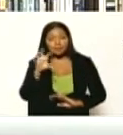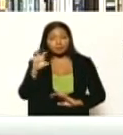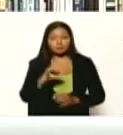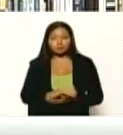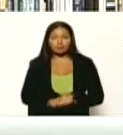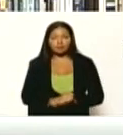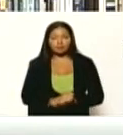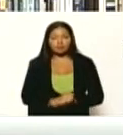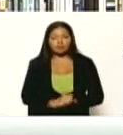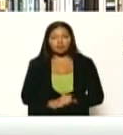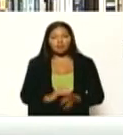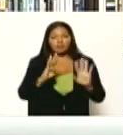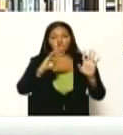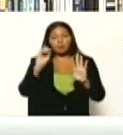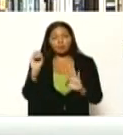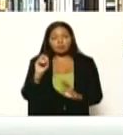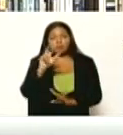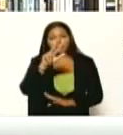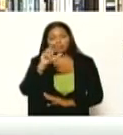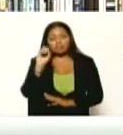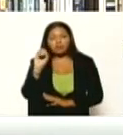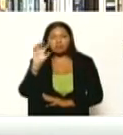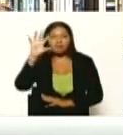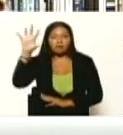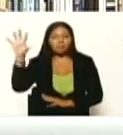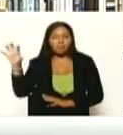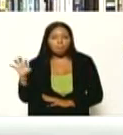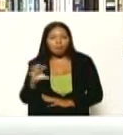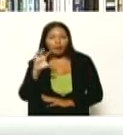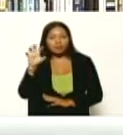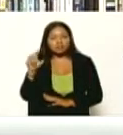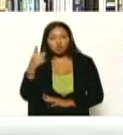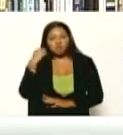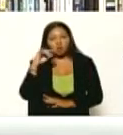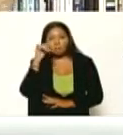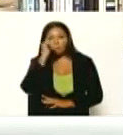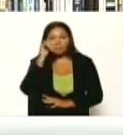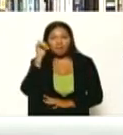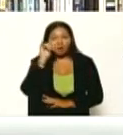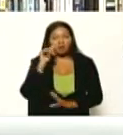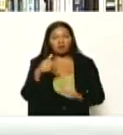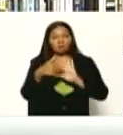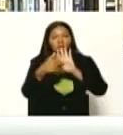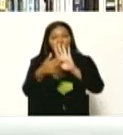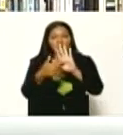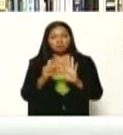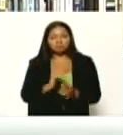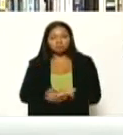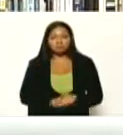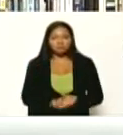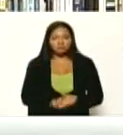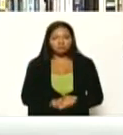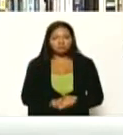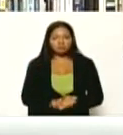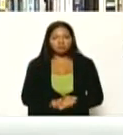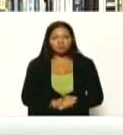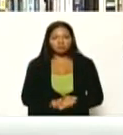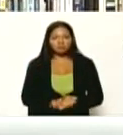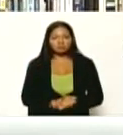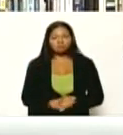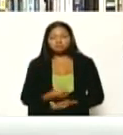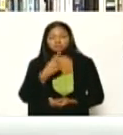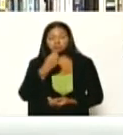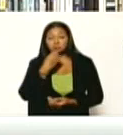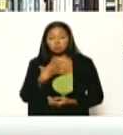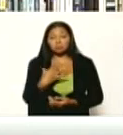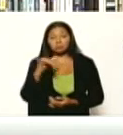está todavía en una 30ena de países. Yo tengo un video que se los quiero regalar. Me dicen que está